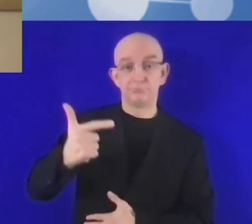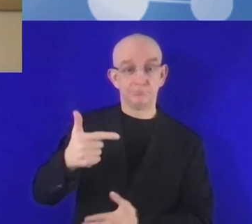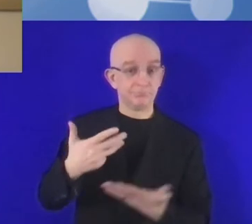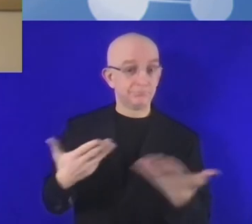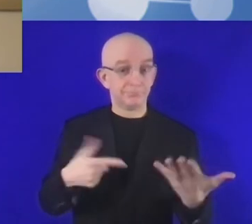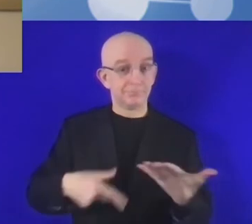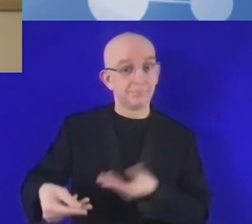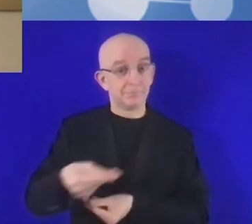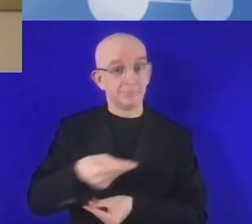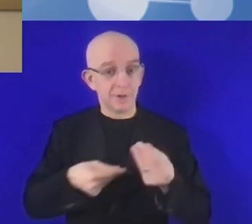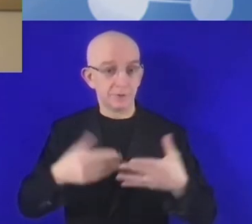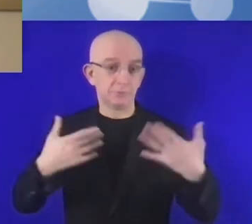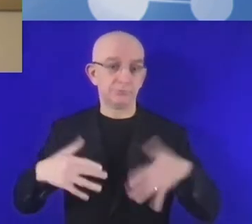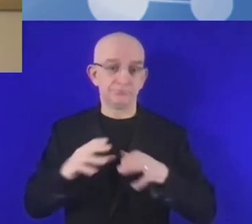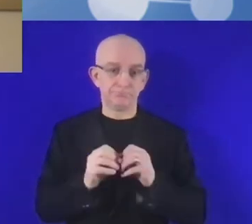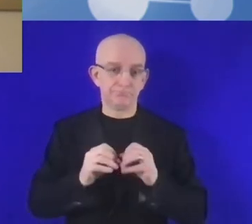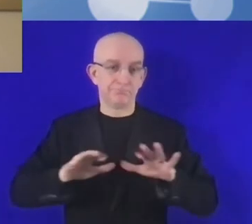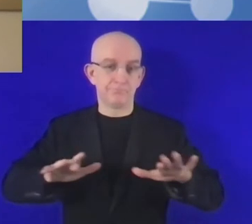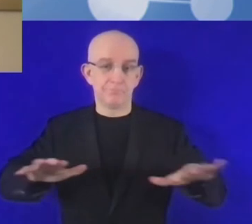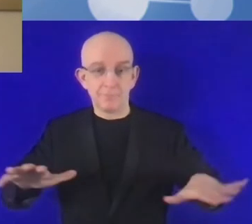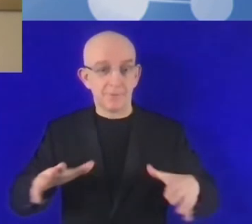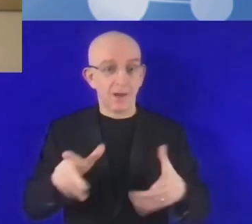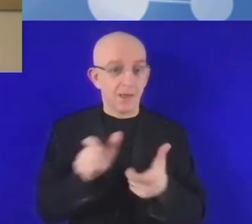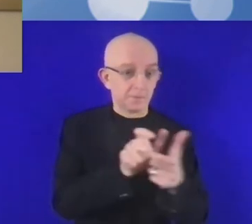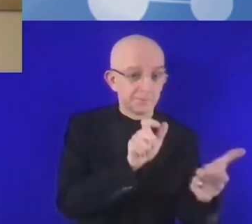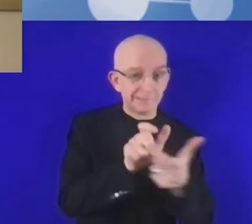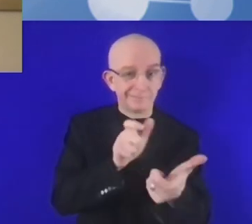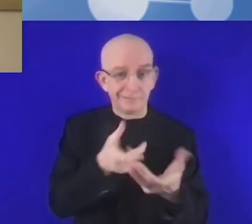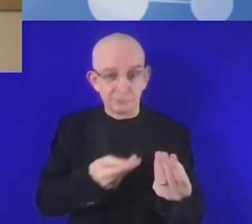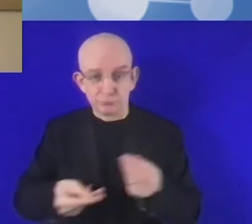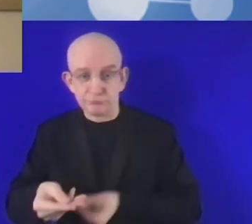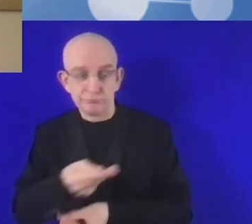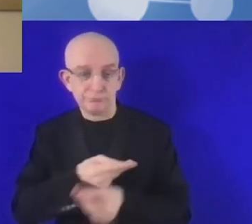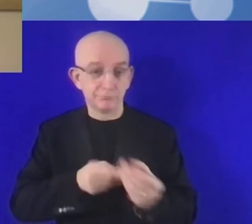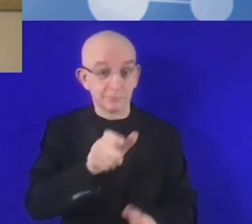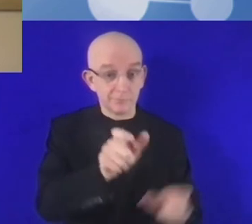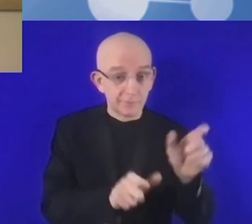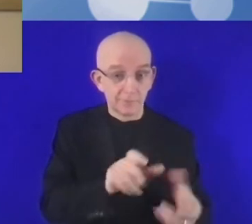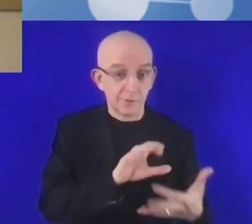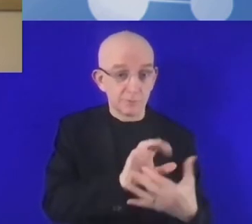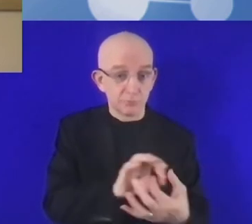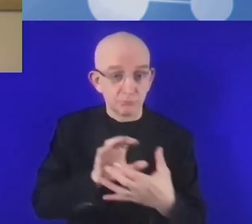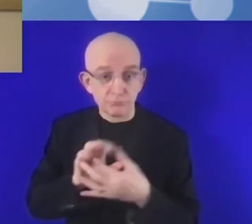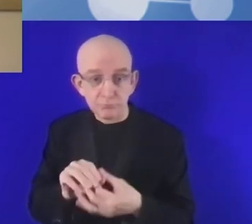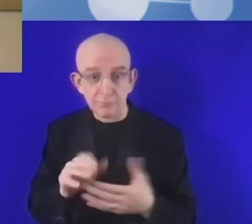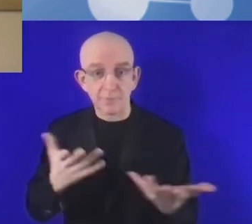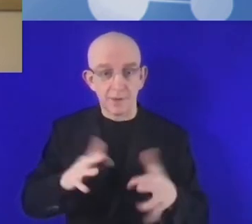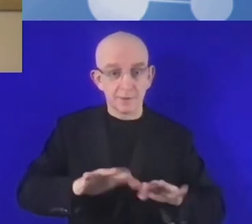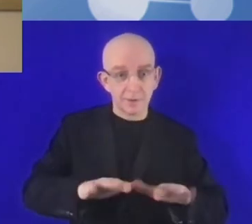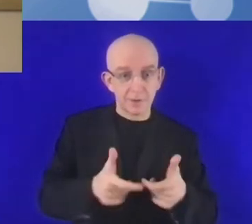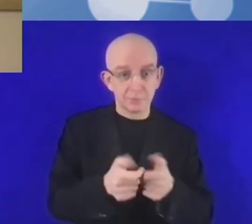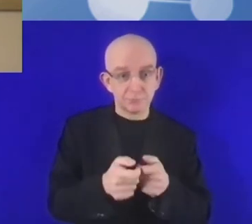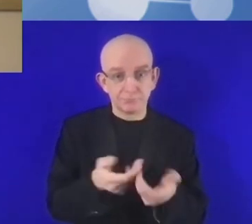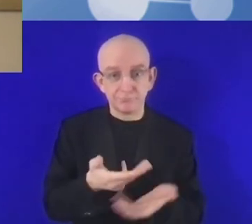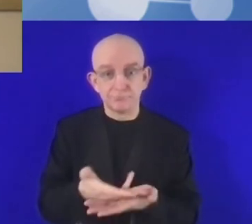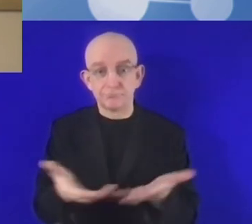Desarrollamos nuestras actividades a un nivel muy amplio y aseguramos a nuestros usuarios el acceso a